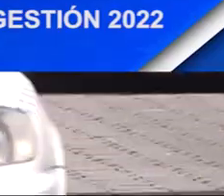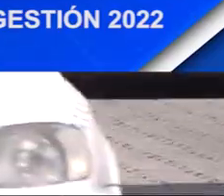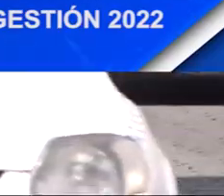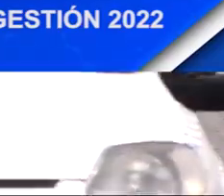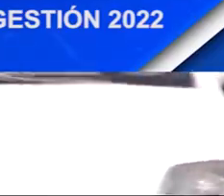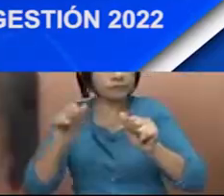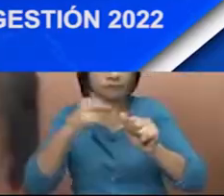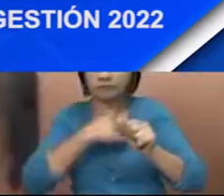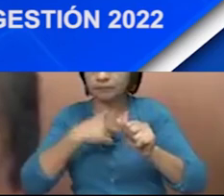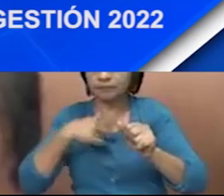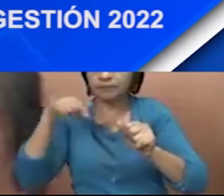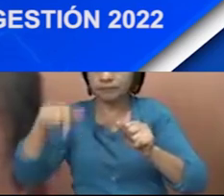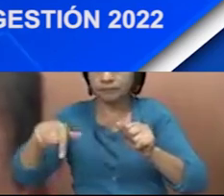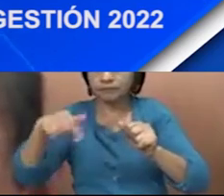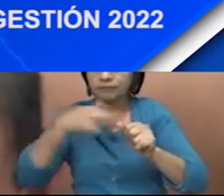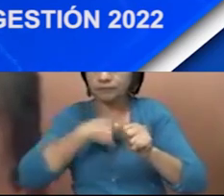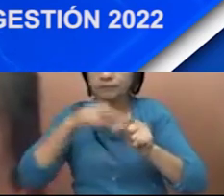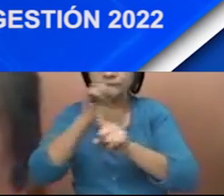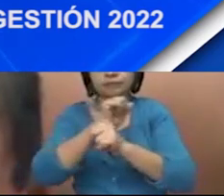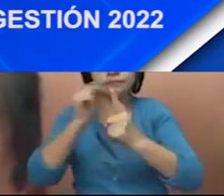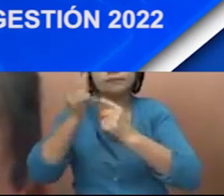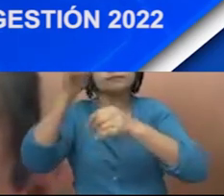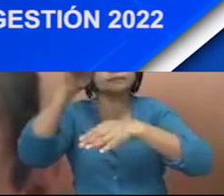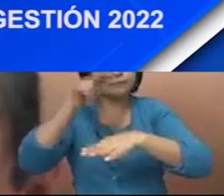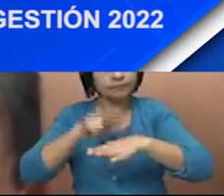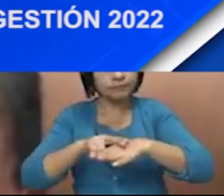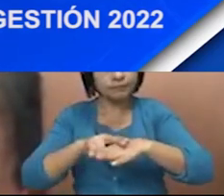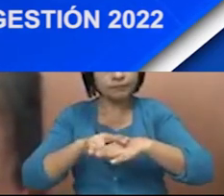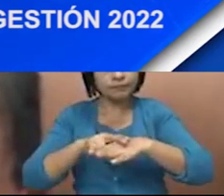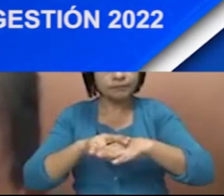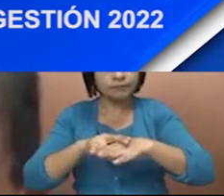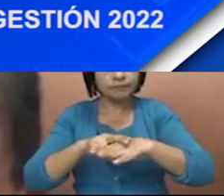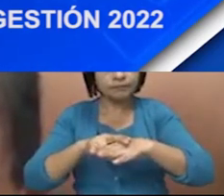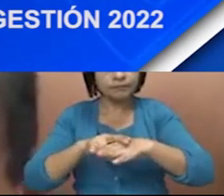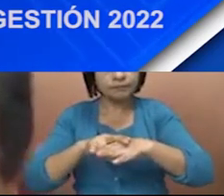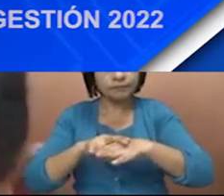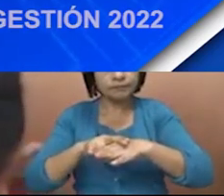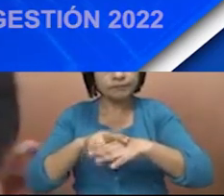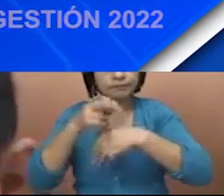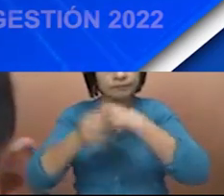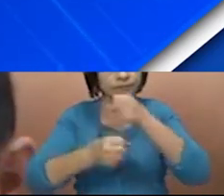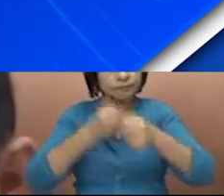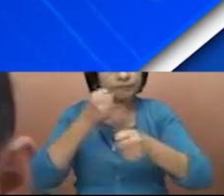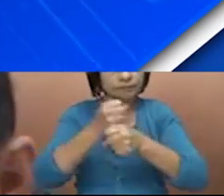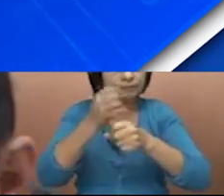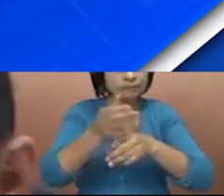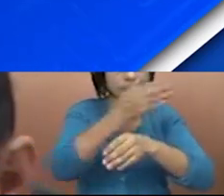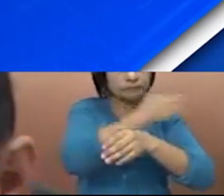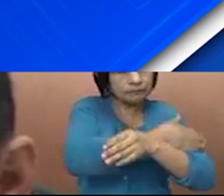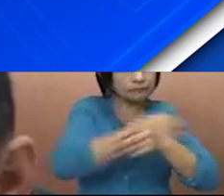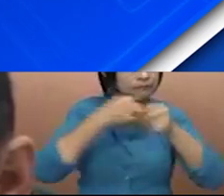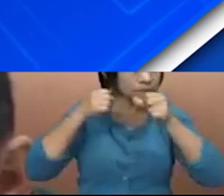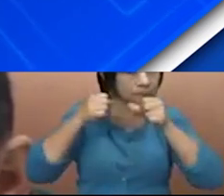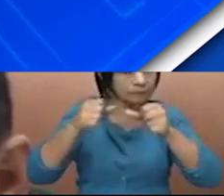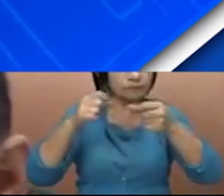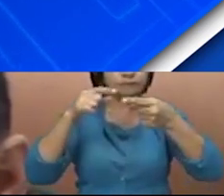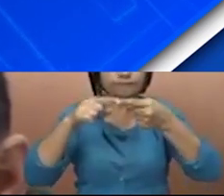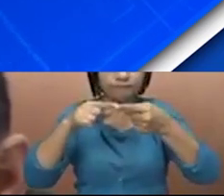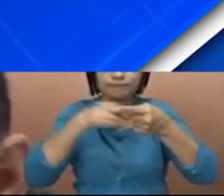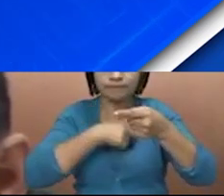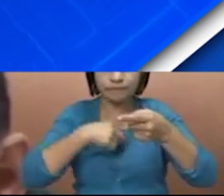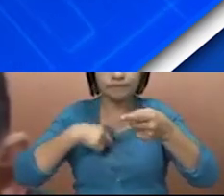destrucción masivas. Esta Asamblea Nacional, a través de los años, ha sido